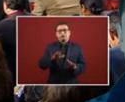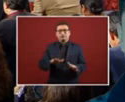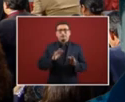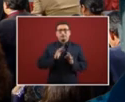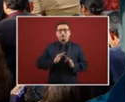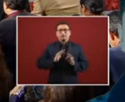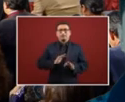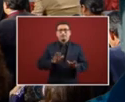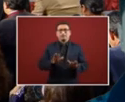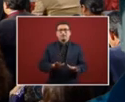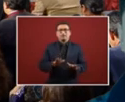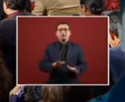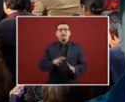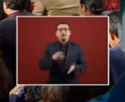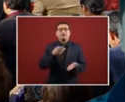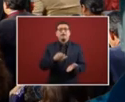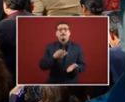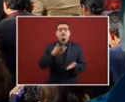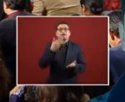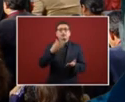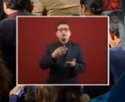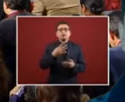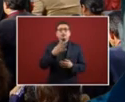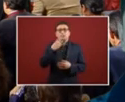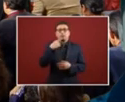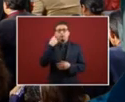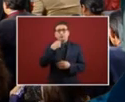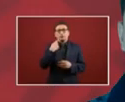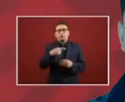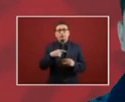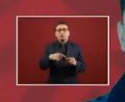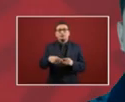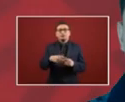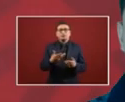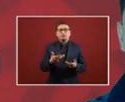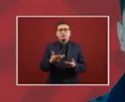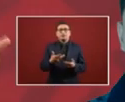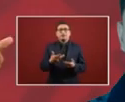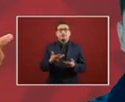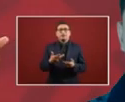espérenme. Esto fueron 4 horas. O sea,